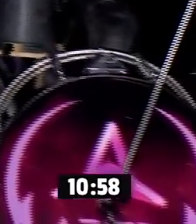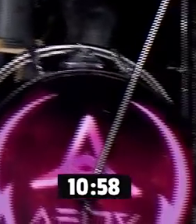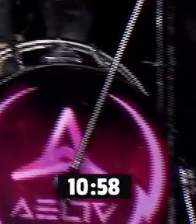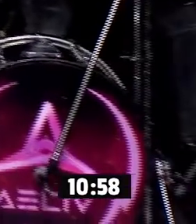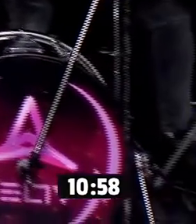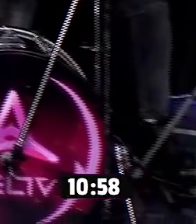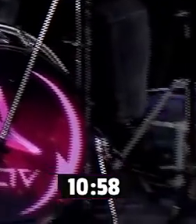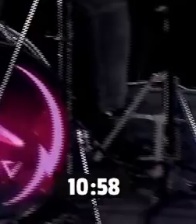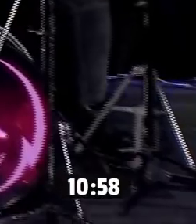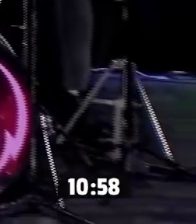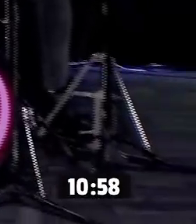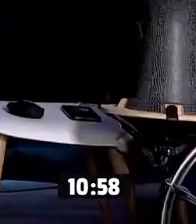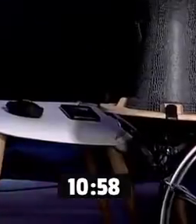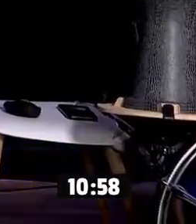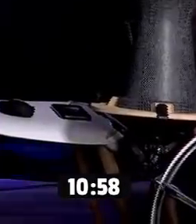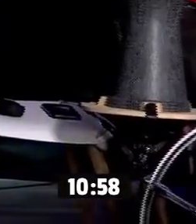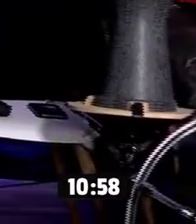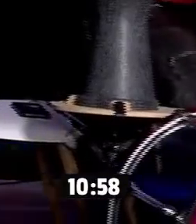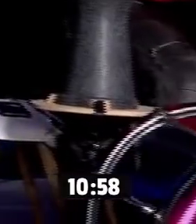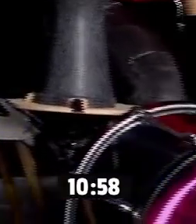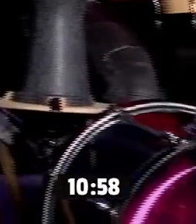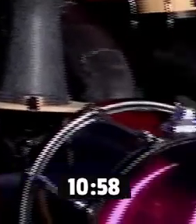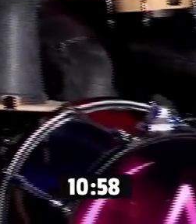Como dos locos